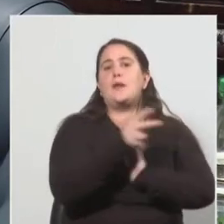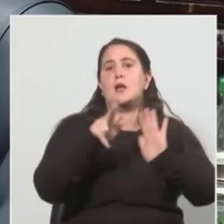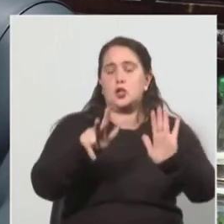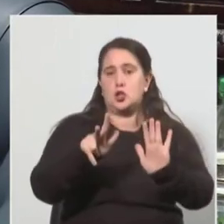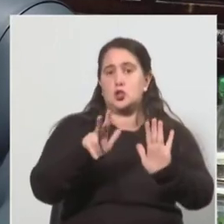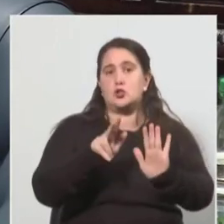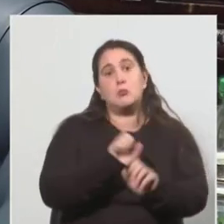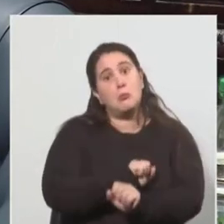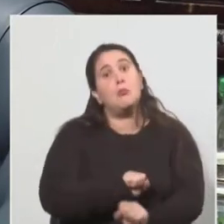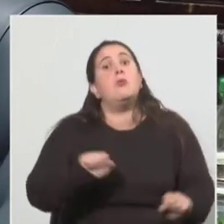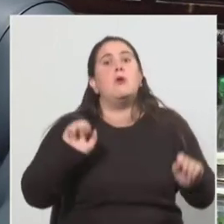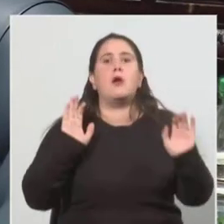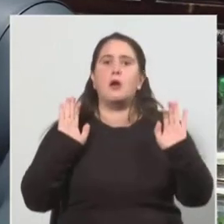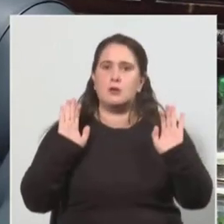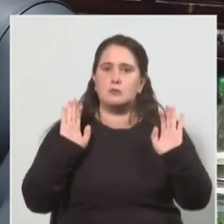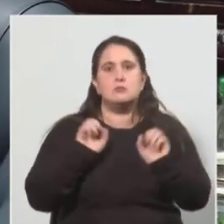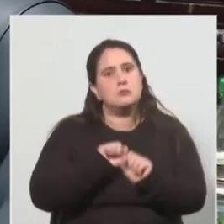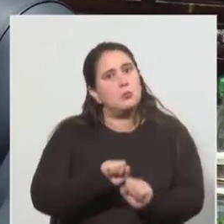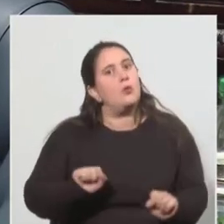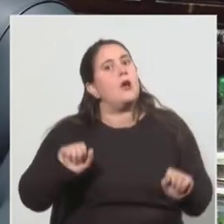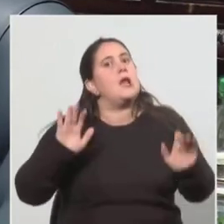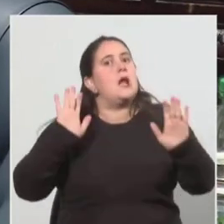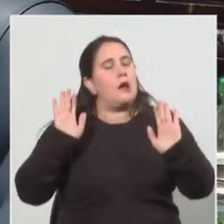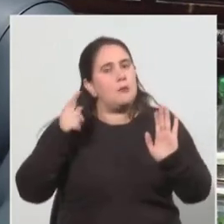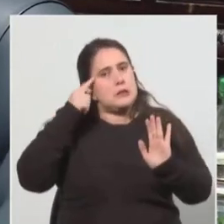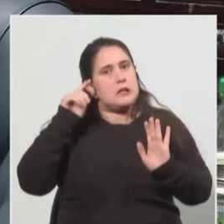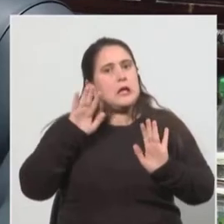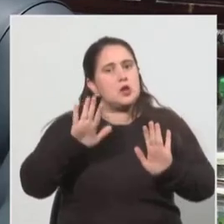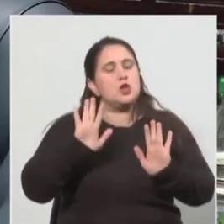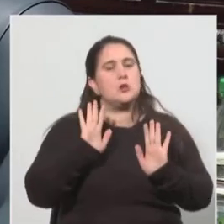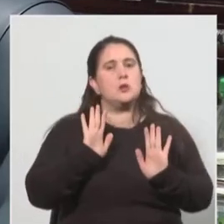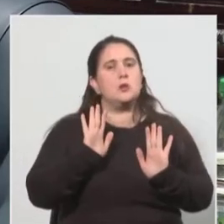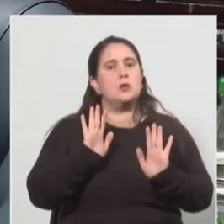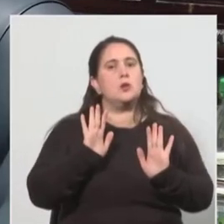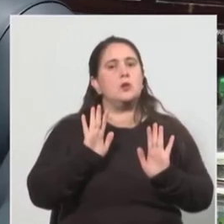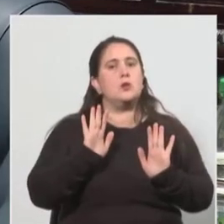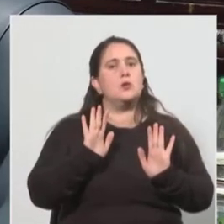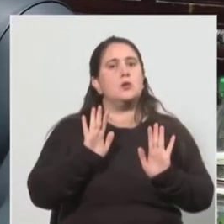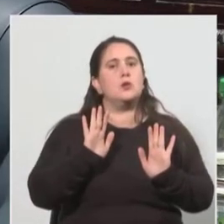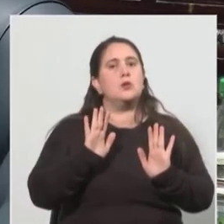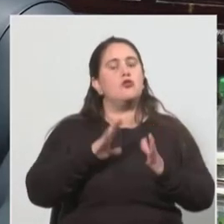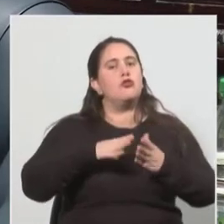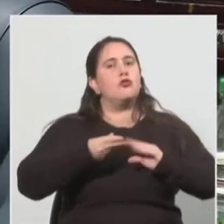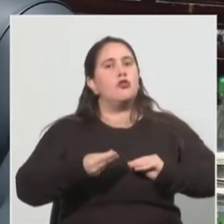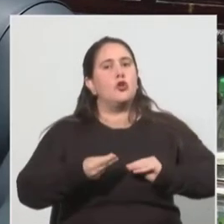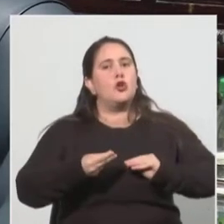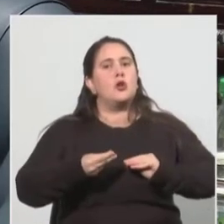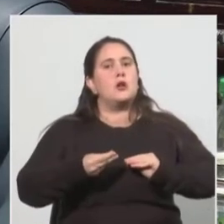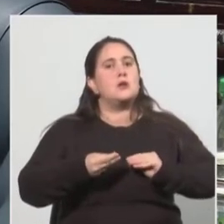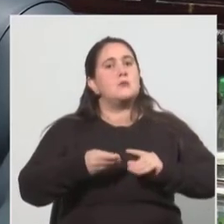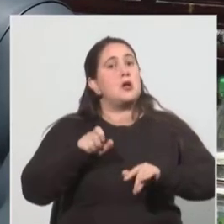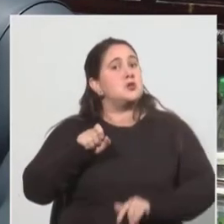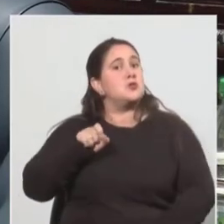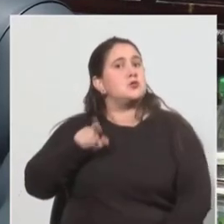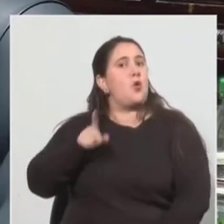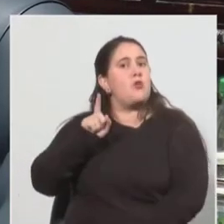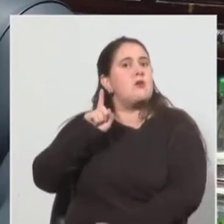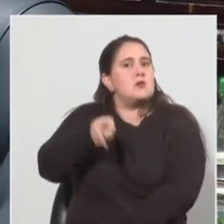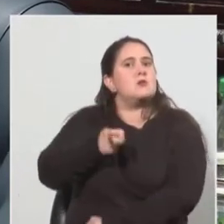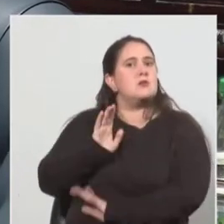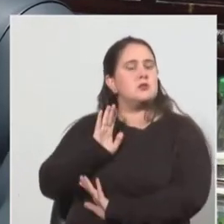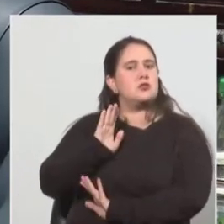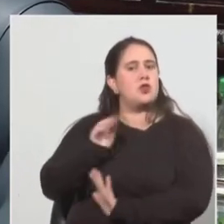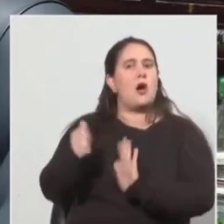48? Podría interpretarse esto como una forma de discrecionalidad que el